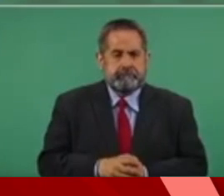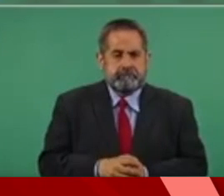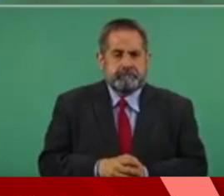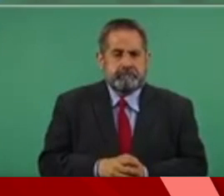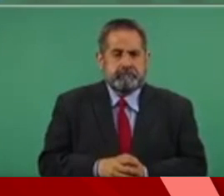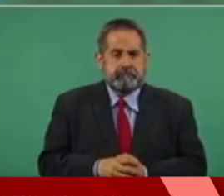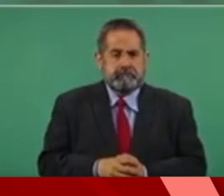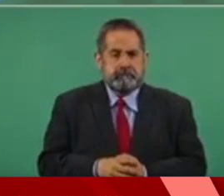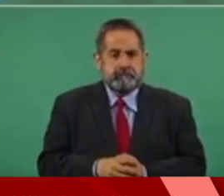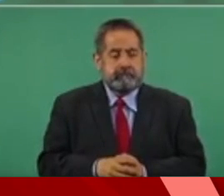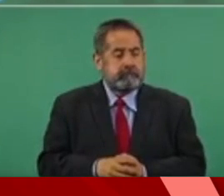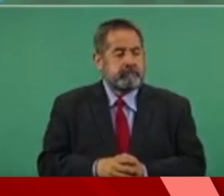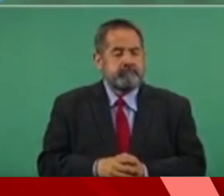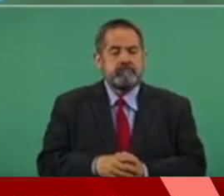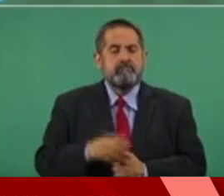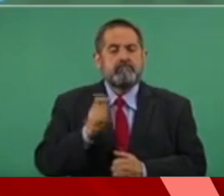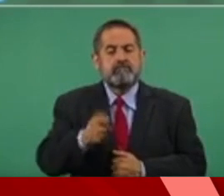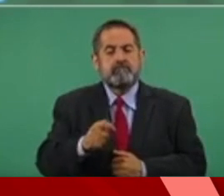emboscaron